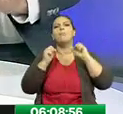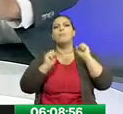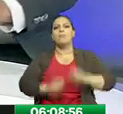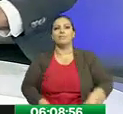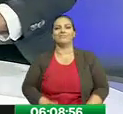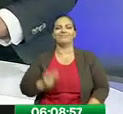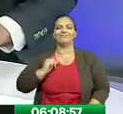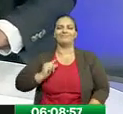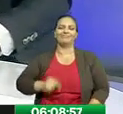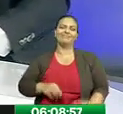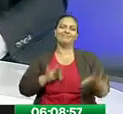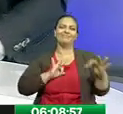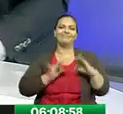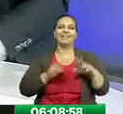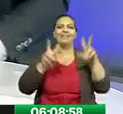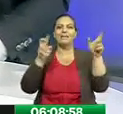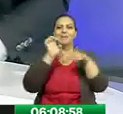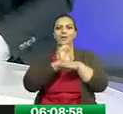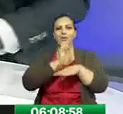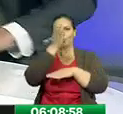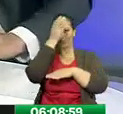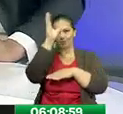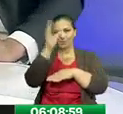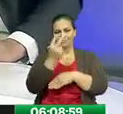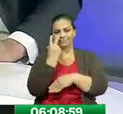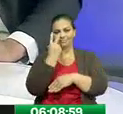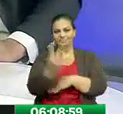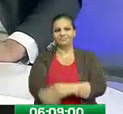en nuestra nota intercultural jazz